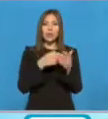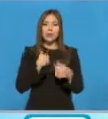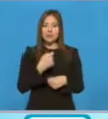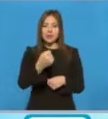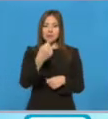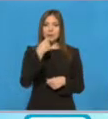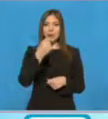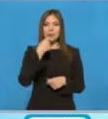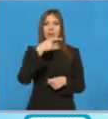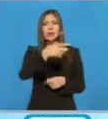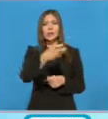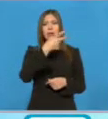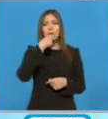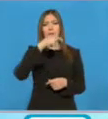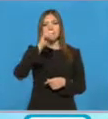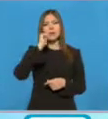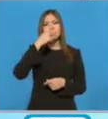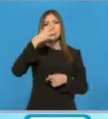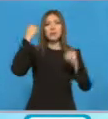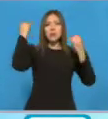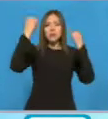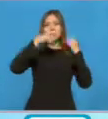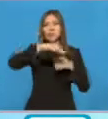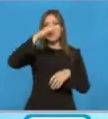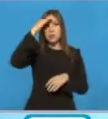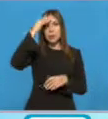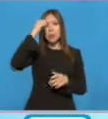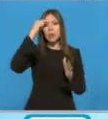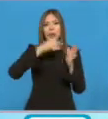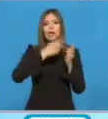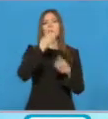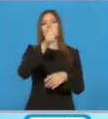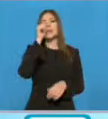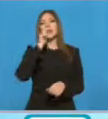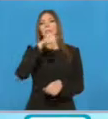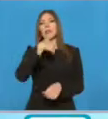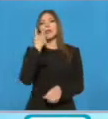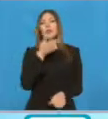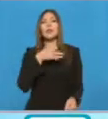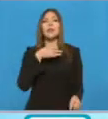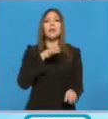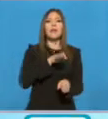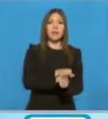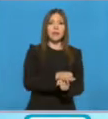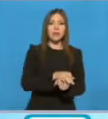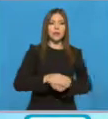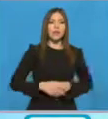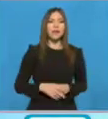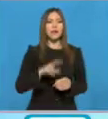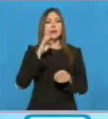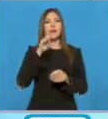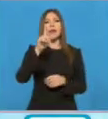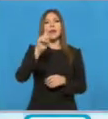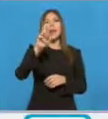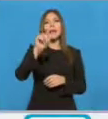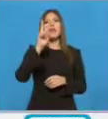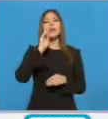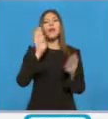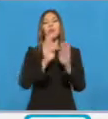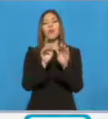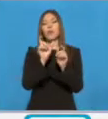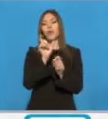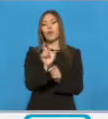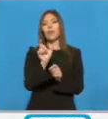lo que él creía, de lo que él pensaba, Seguro. y era precisamente lo que estaba defendiendo. Estas letras que están tan abiertas y es como si estuvieran los